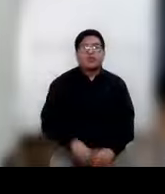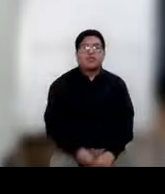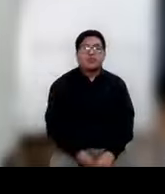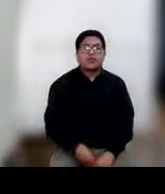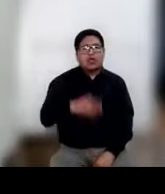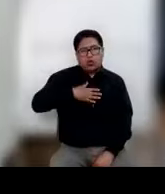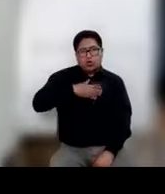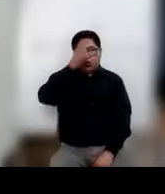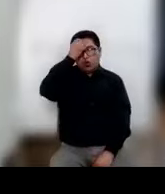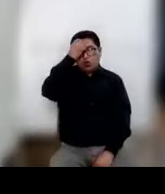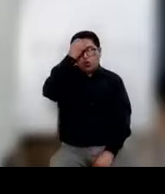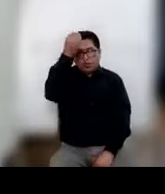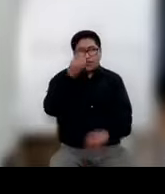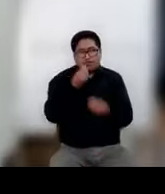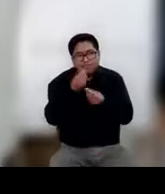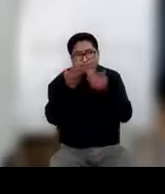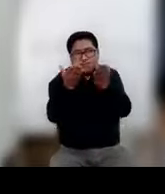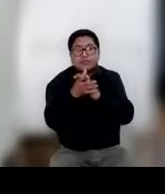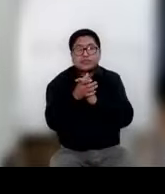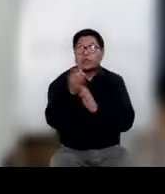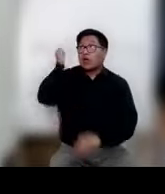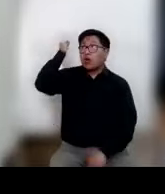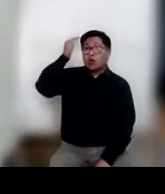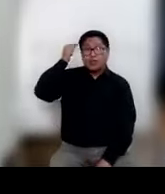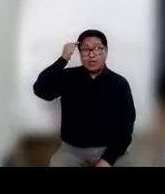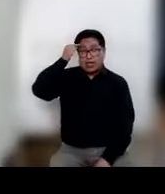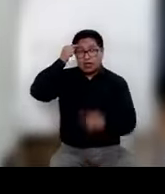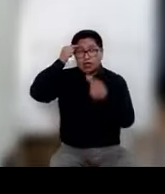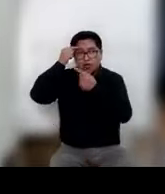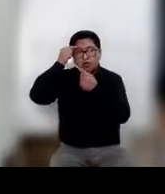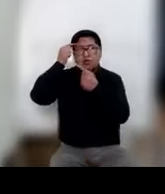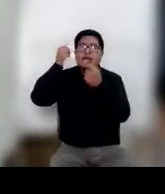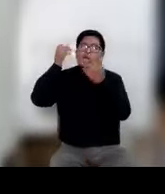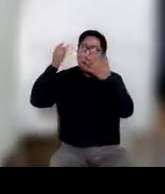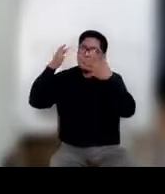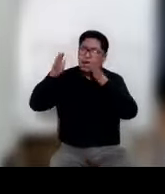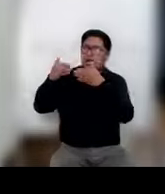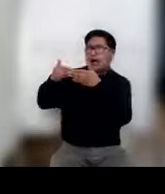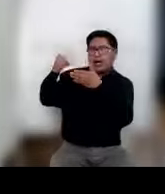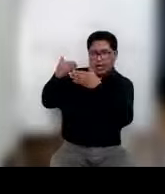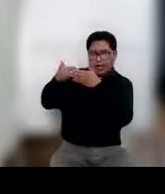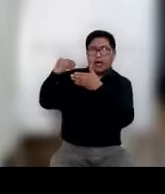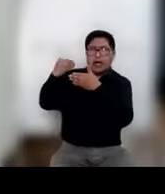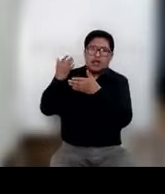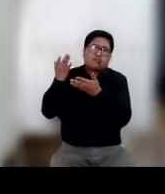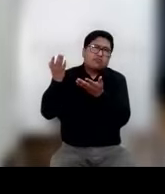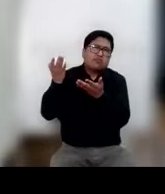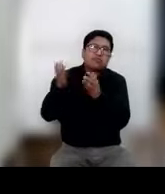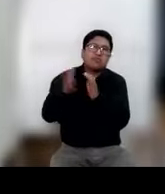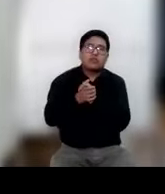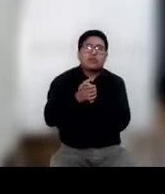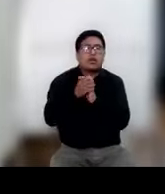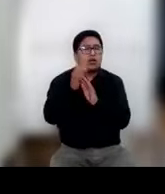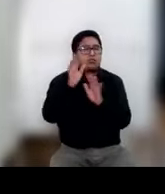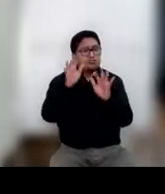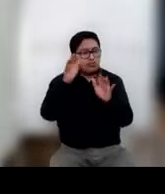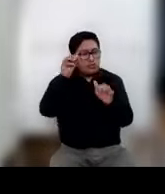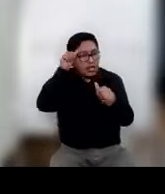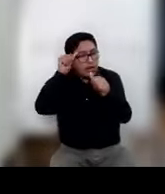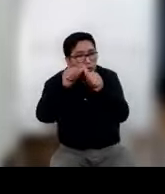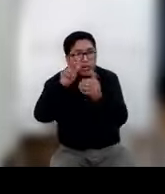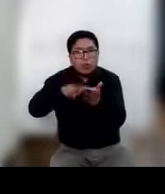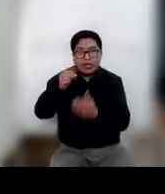comentarles que a partir del gobierno se habrían abierto ya las pasadas si no me equivoco es el